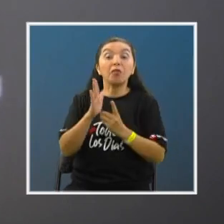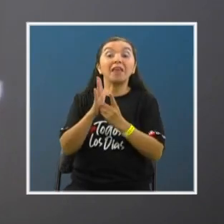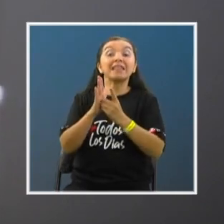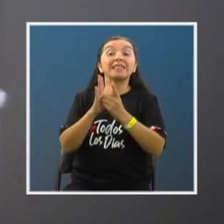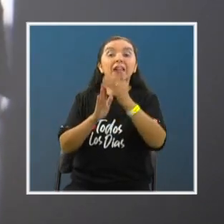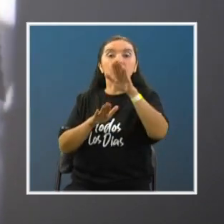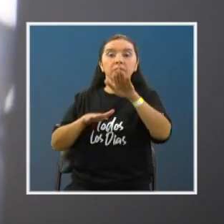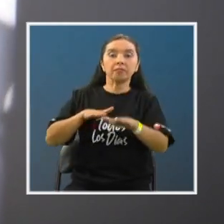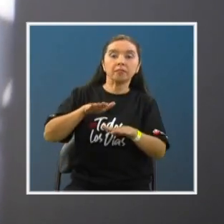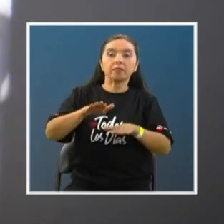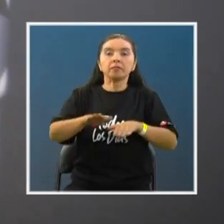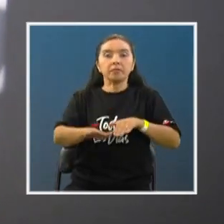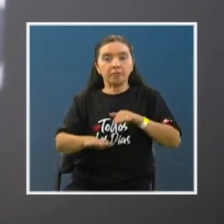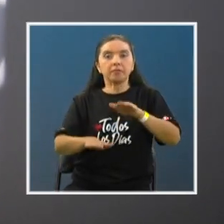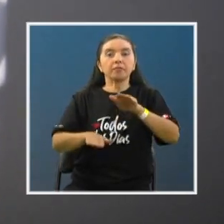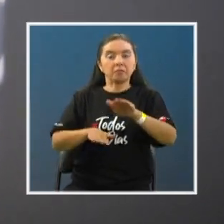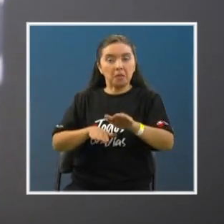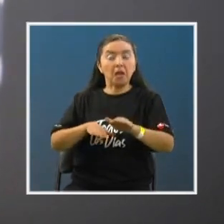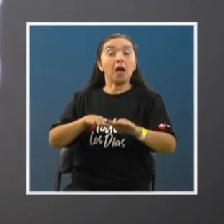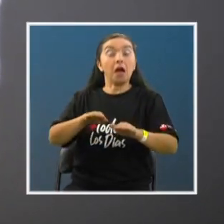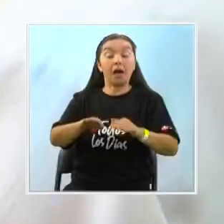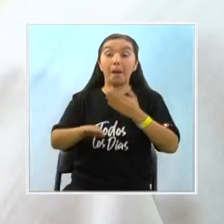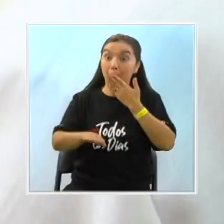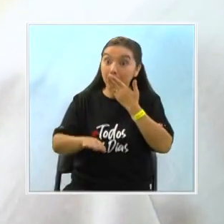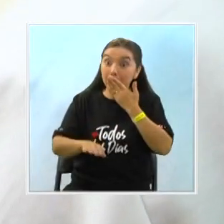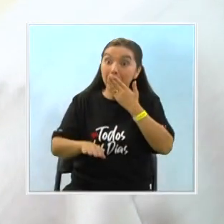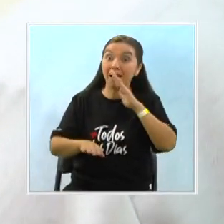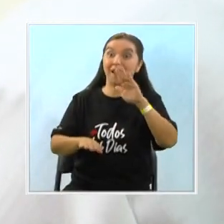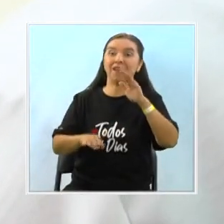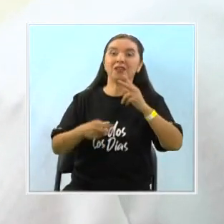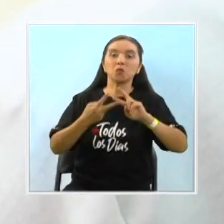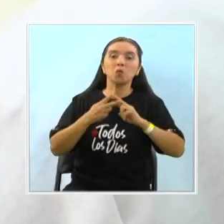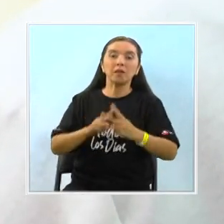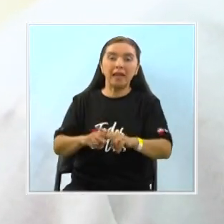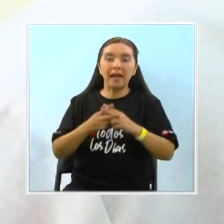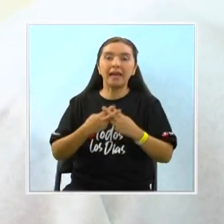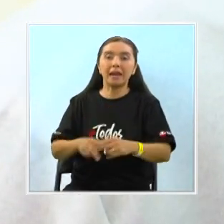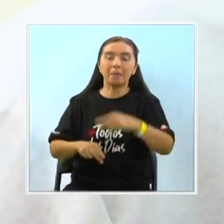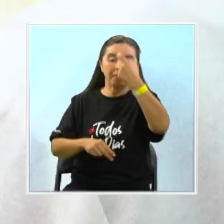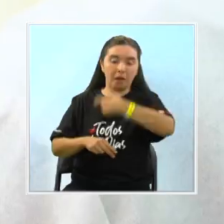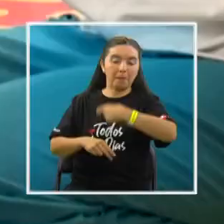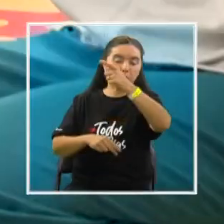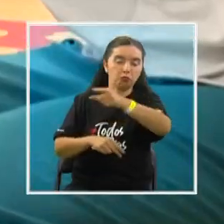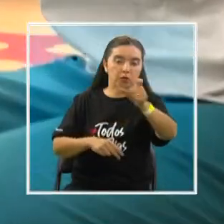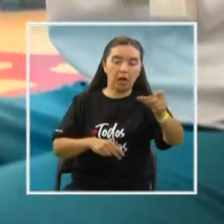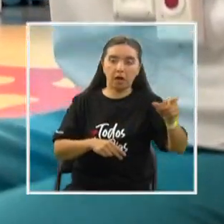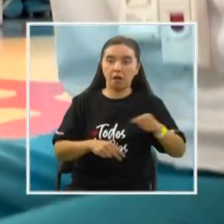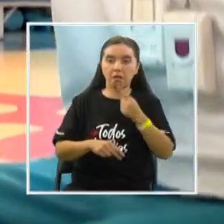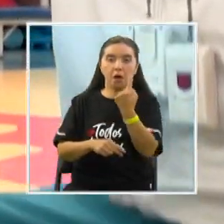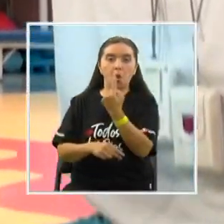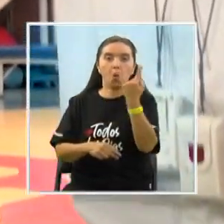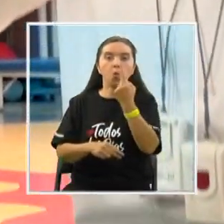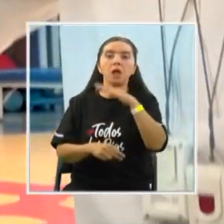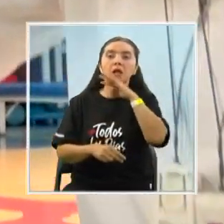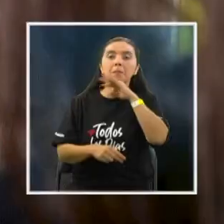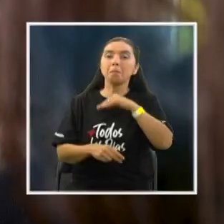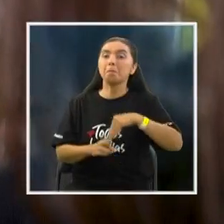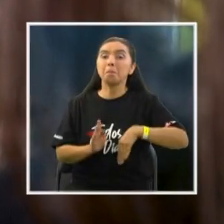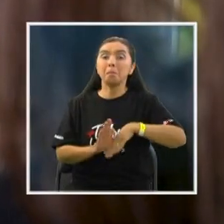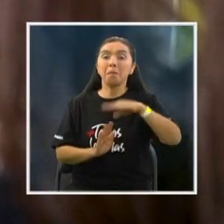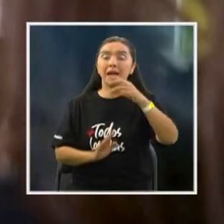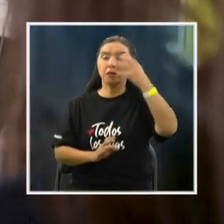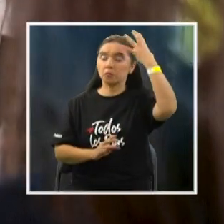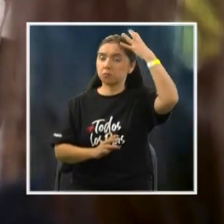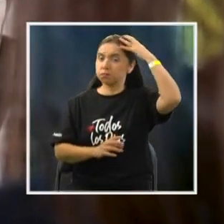marcha y aprendizaje motor. Es una herramienta terapéutica personalizada que se utiliza principalmente en casos